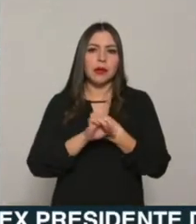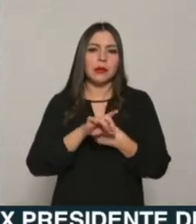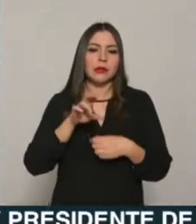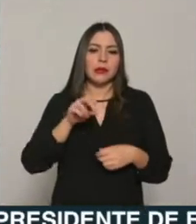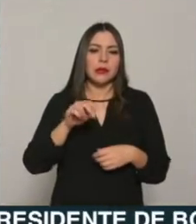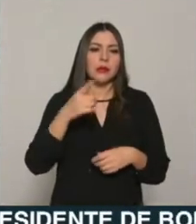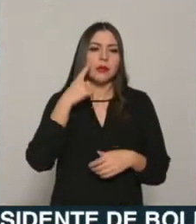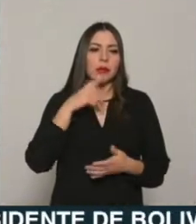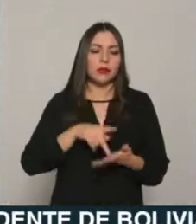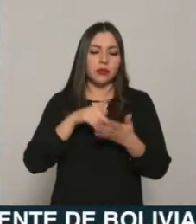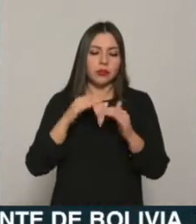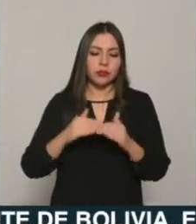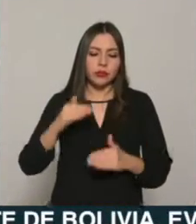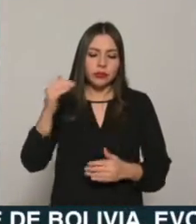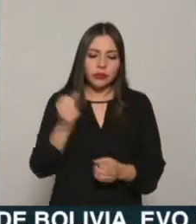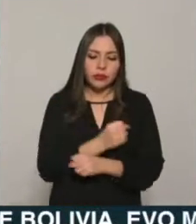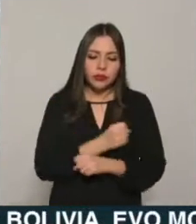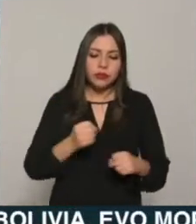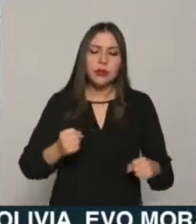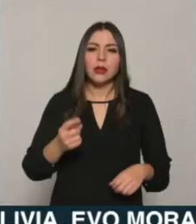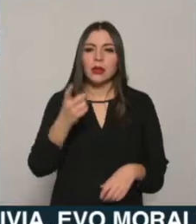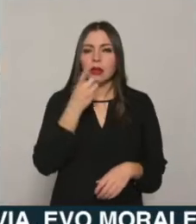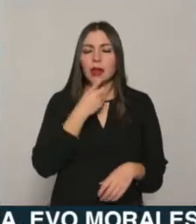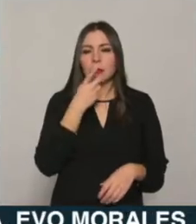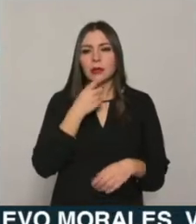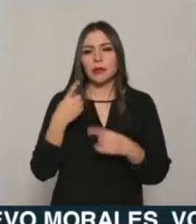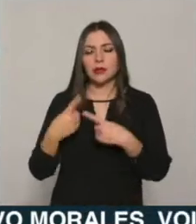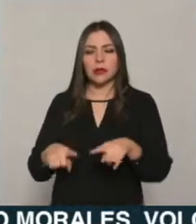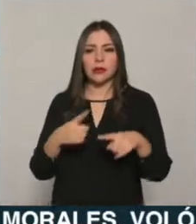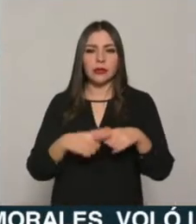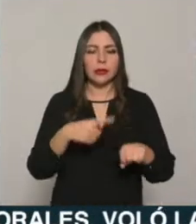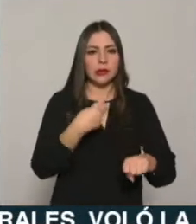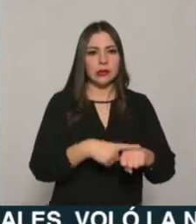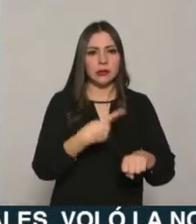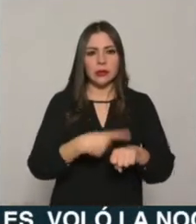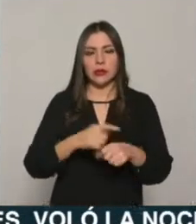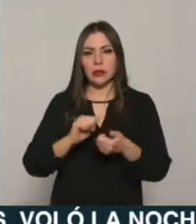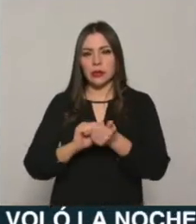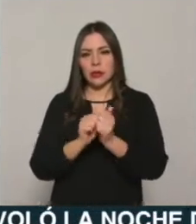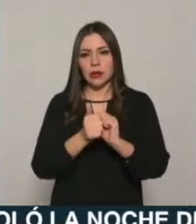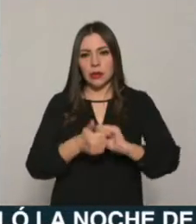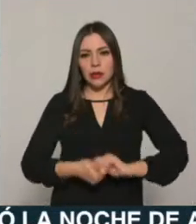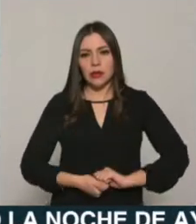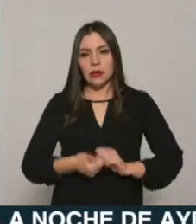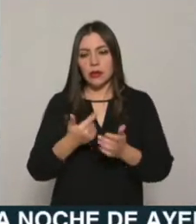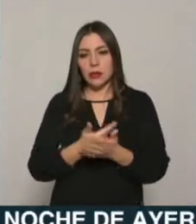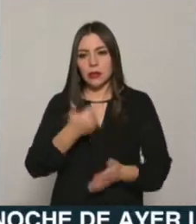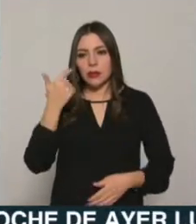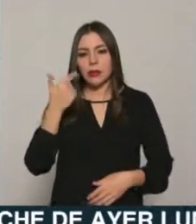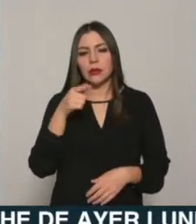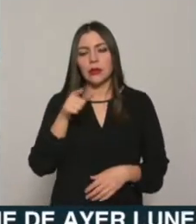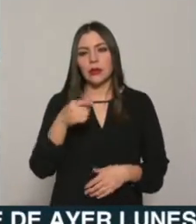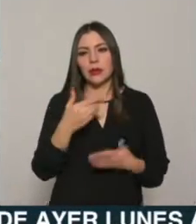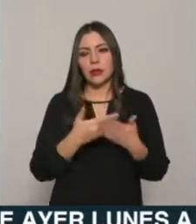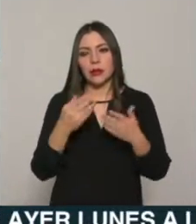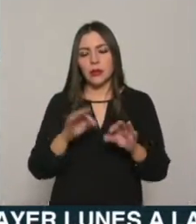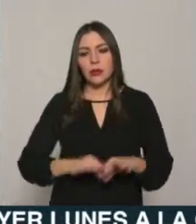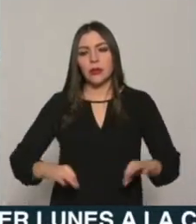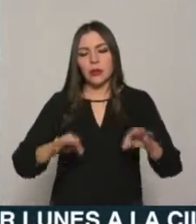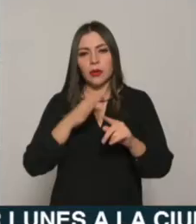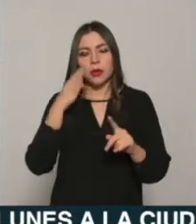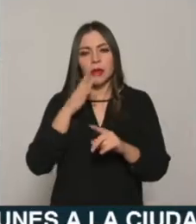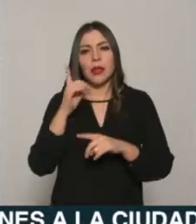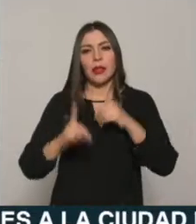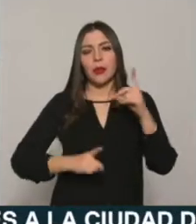de obesidad, diabetes, todo ese tipo de enfermedades que son crónicas. Pues obviamente el punto principal es el deporte, ¿no?